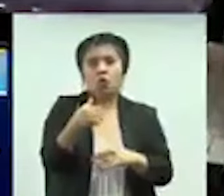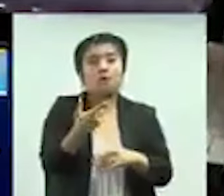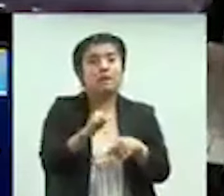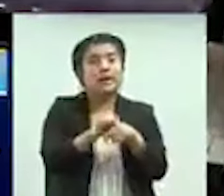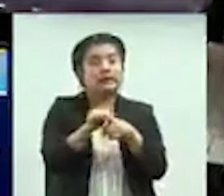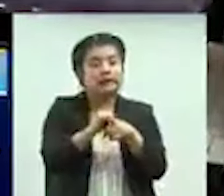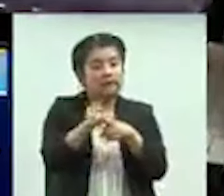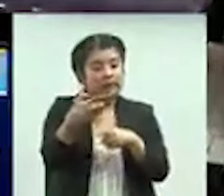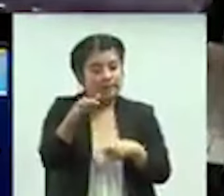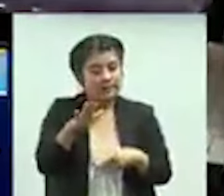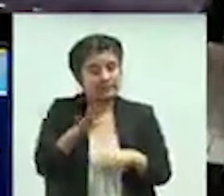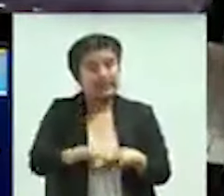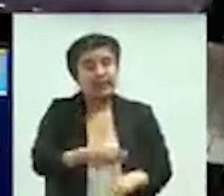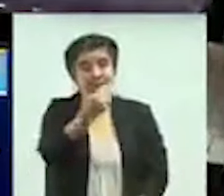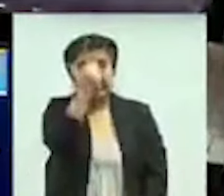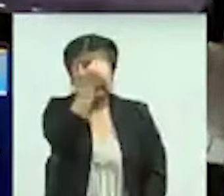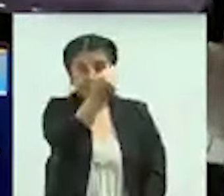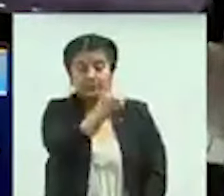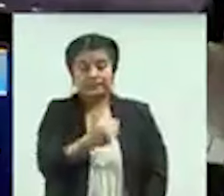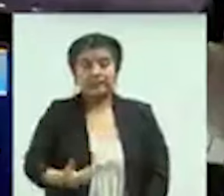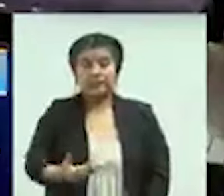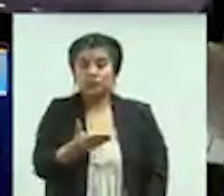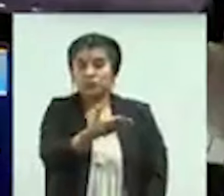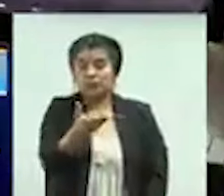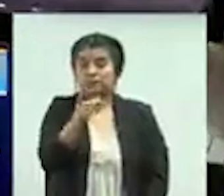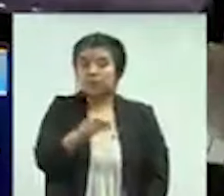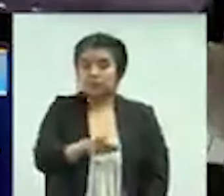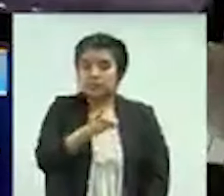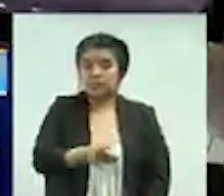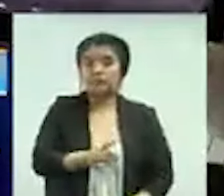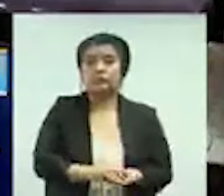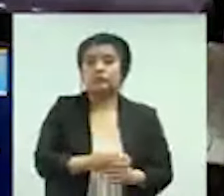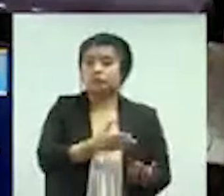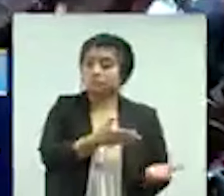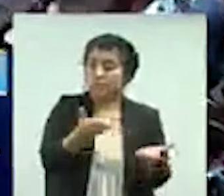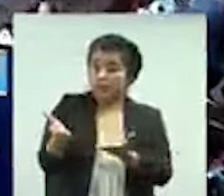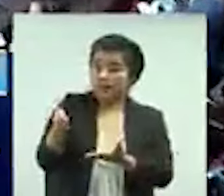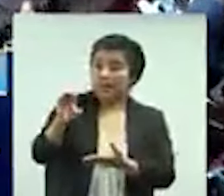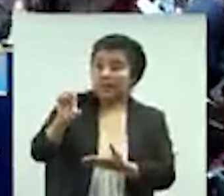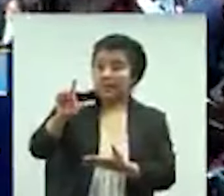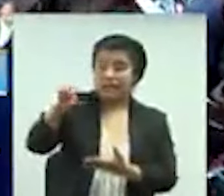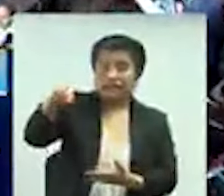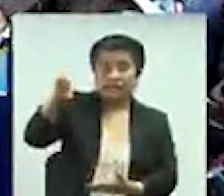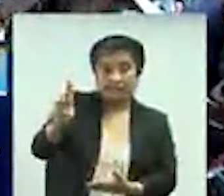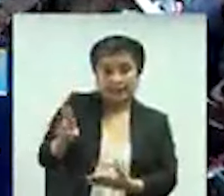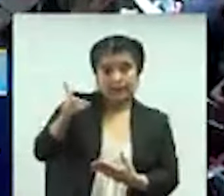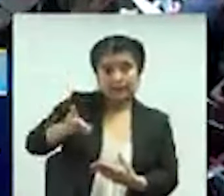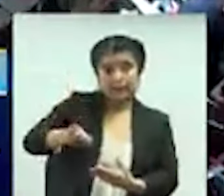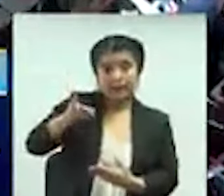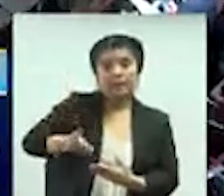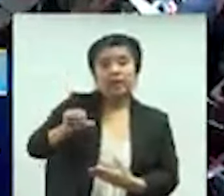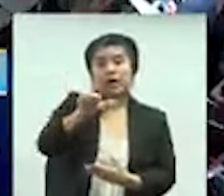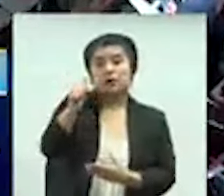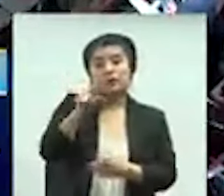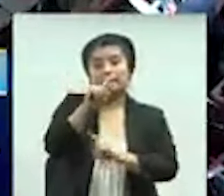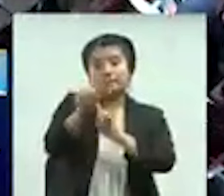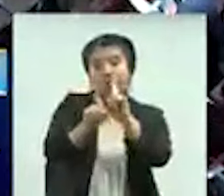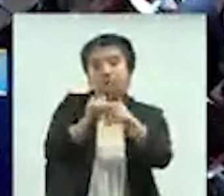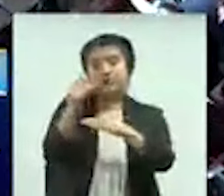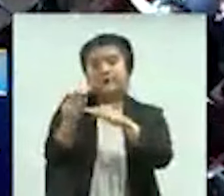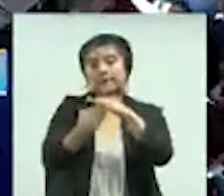paz. Gracias, señor presidente, honorable pleno. Tiene la palabra el diputado Elmer Palencia para formular la siguiente pregunta